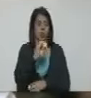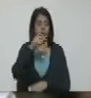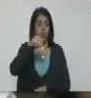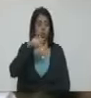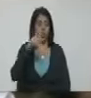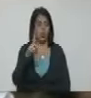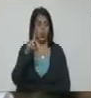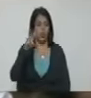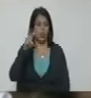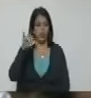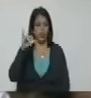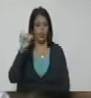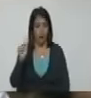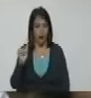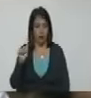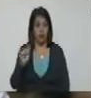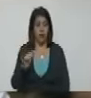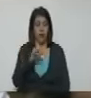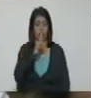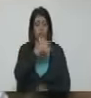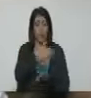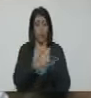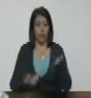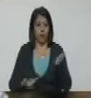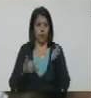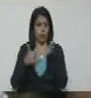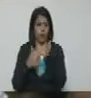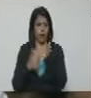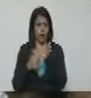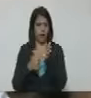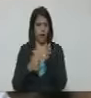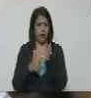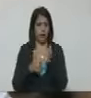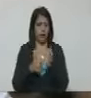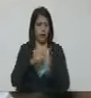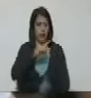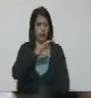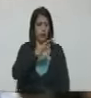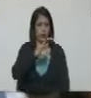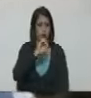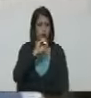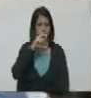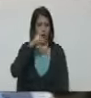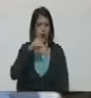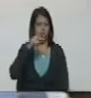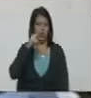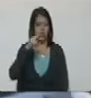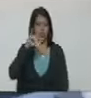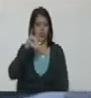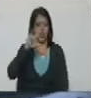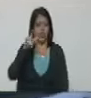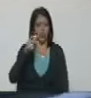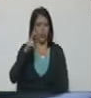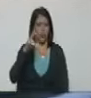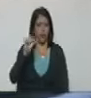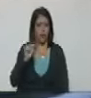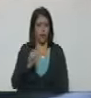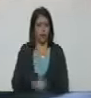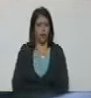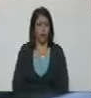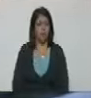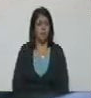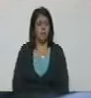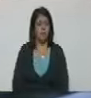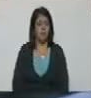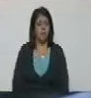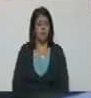d'Ivoire. Recuerdo que en su informe Côte d'Ivoire es el nombre de esta nación. No es Costa de Marfil,